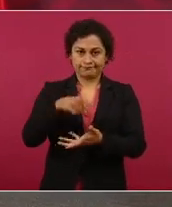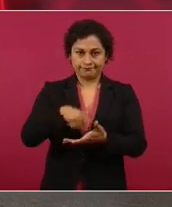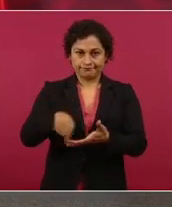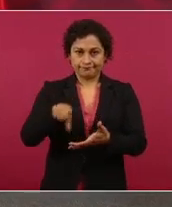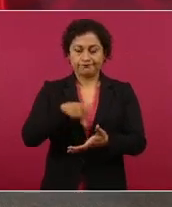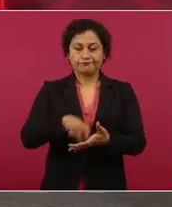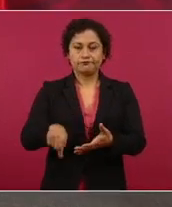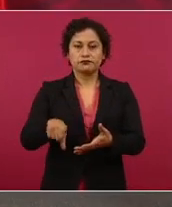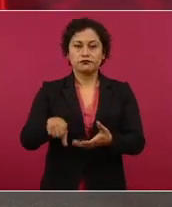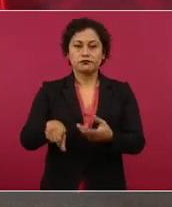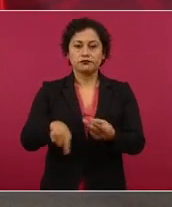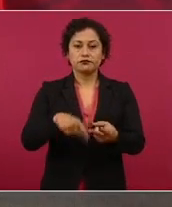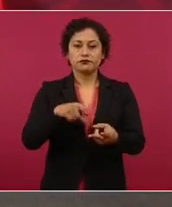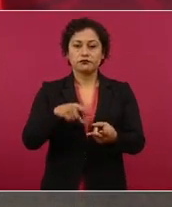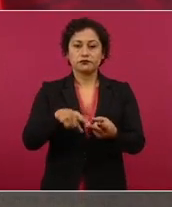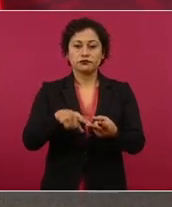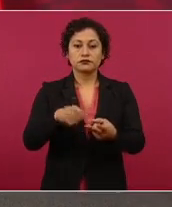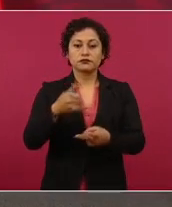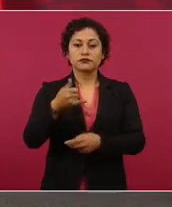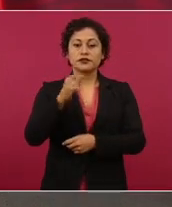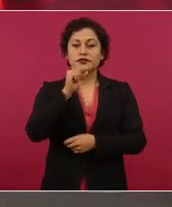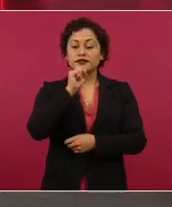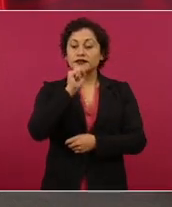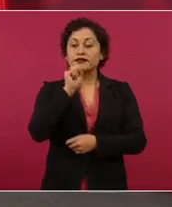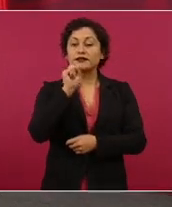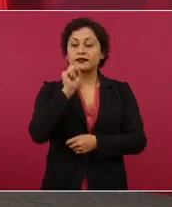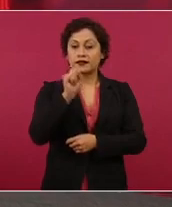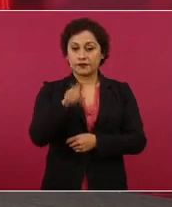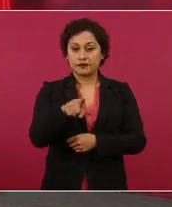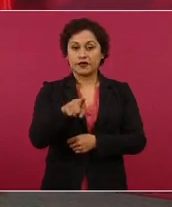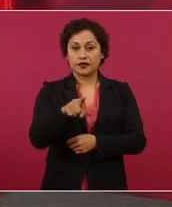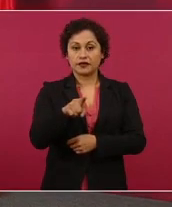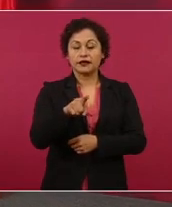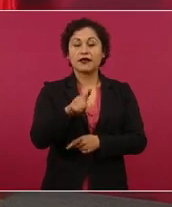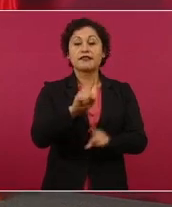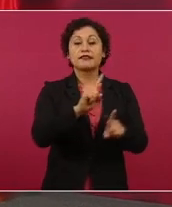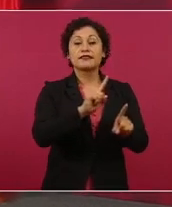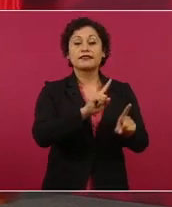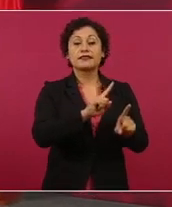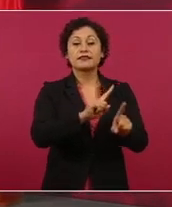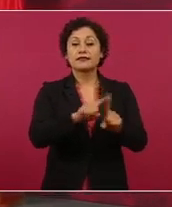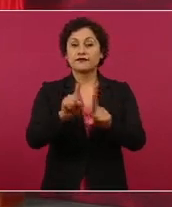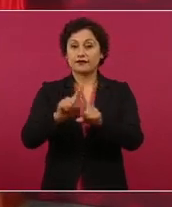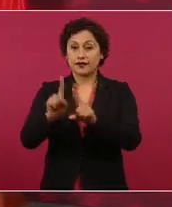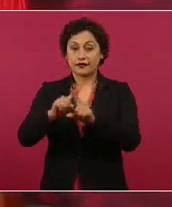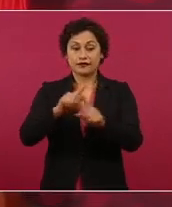y en todas las tiendas